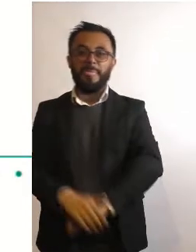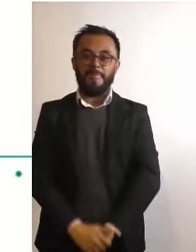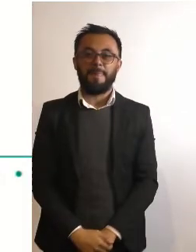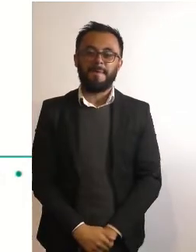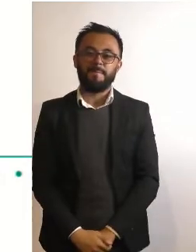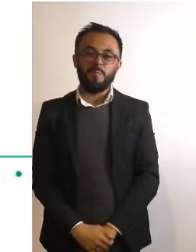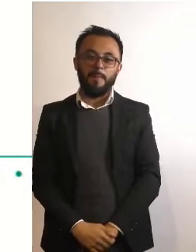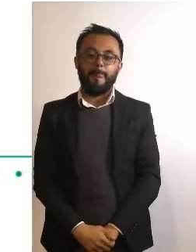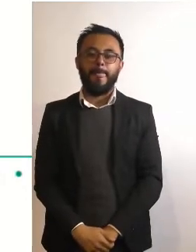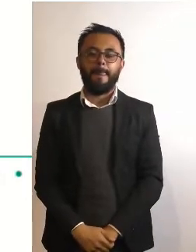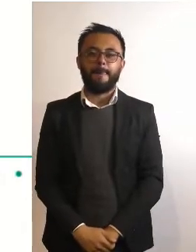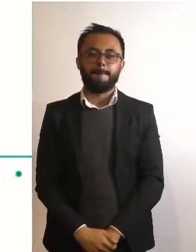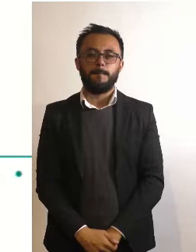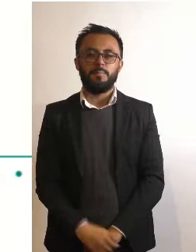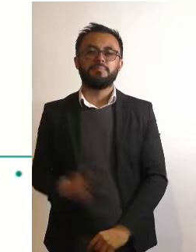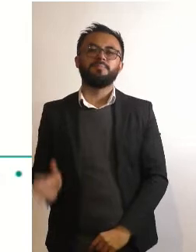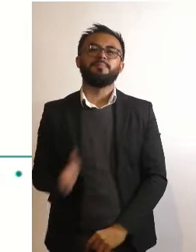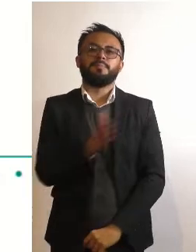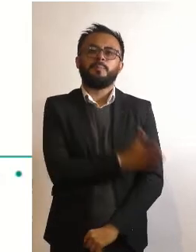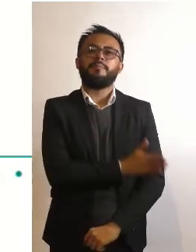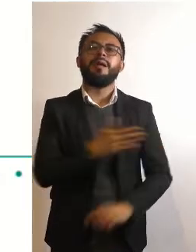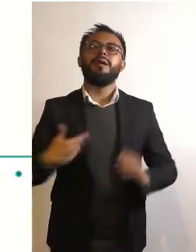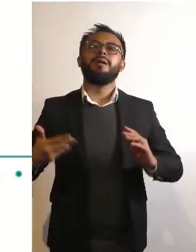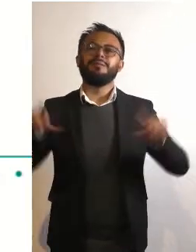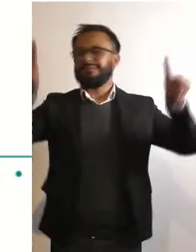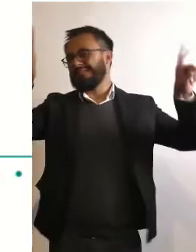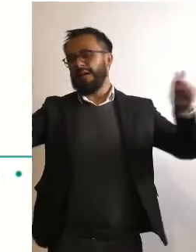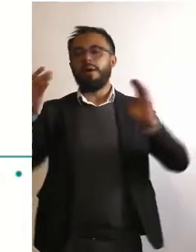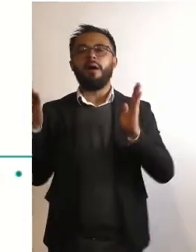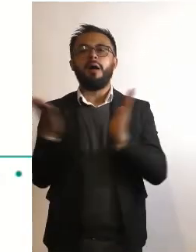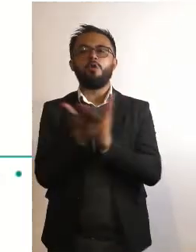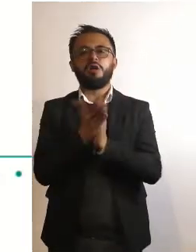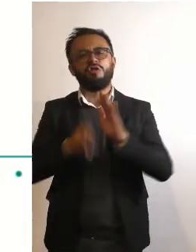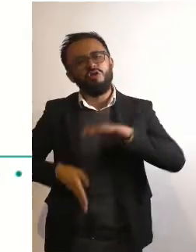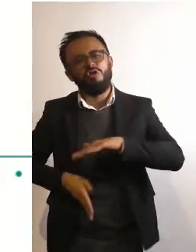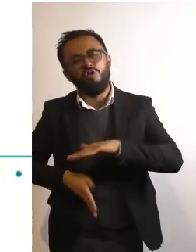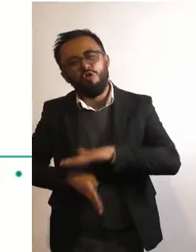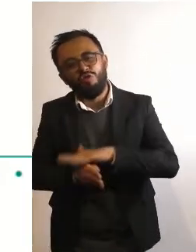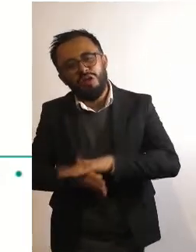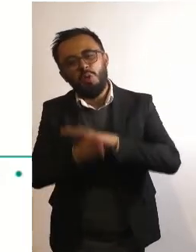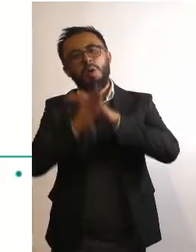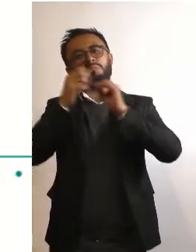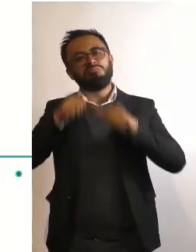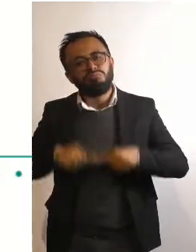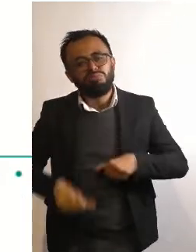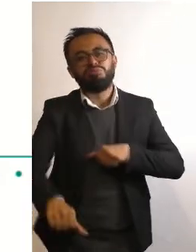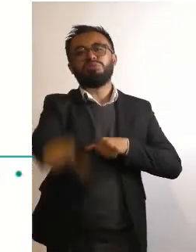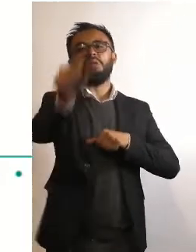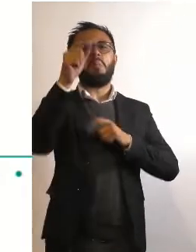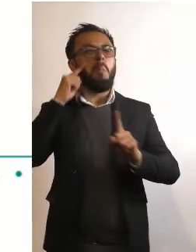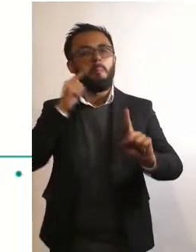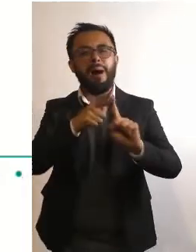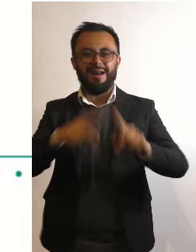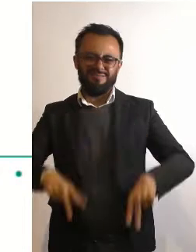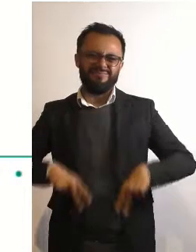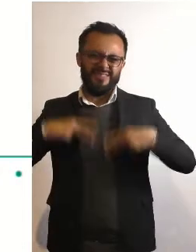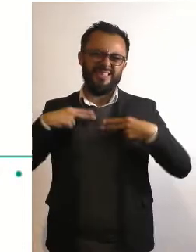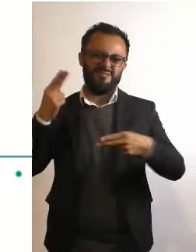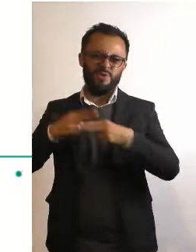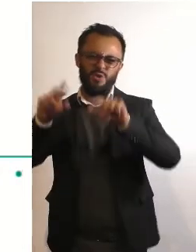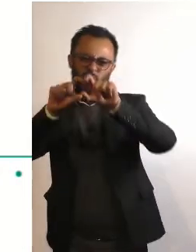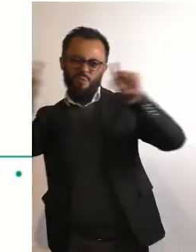En educación continua, permanente y para la vida, tenemos y se estructuró una oferta virtual